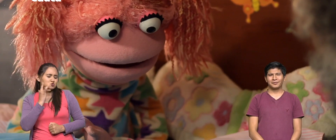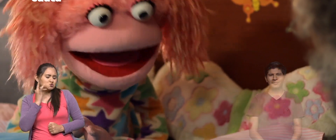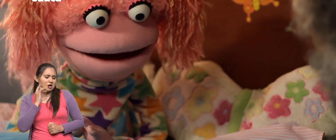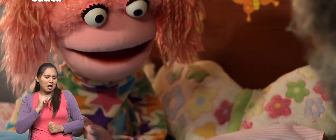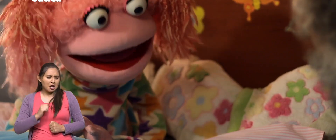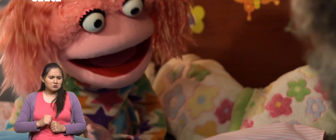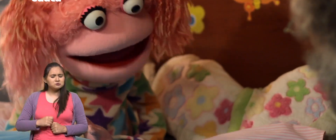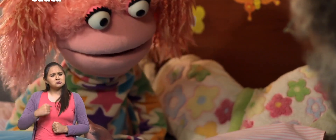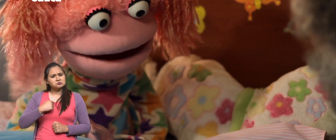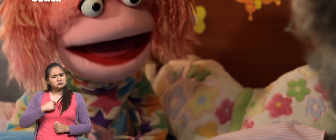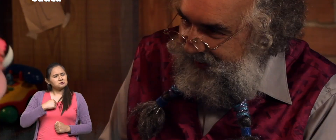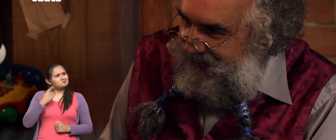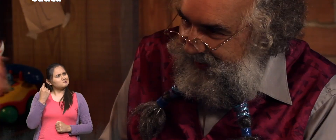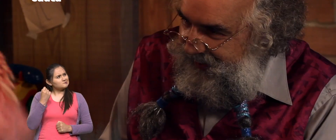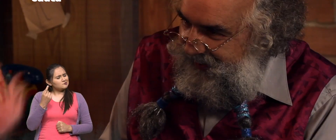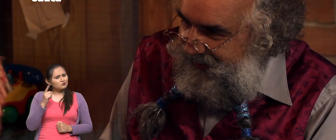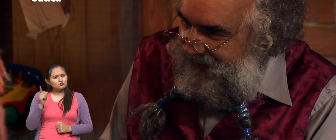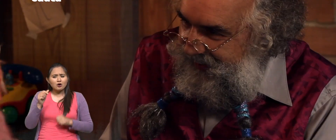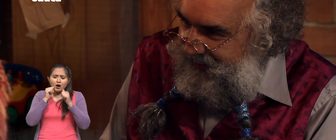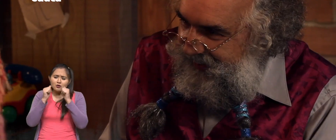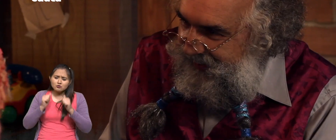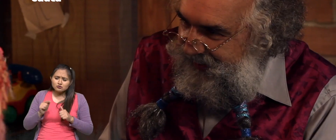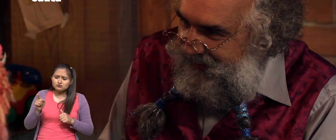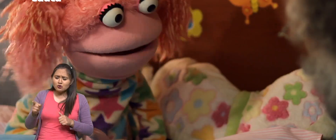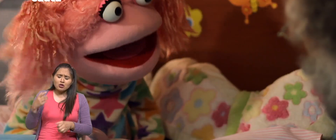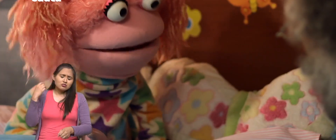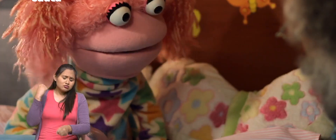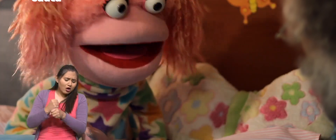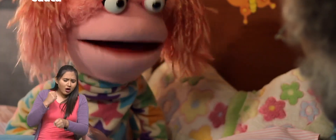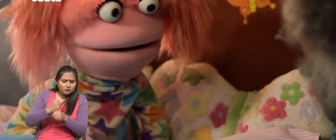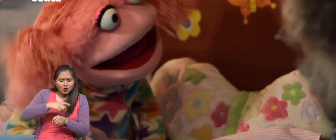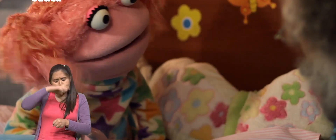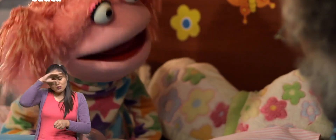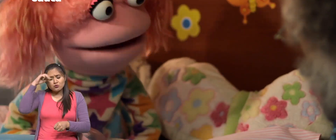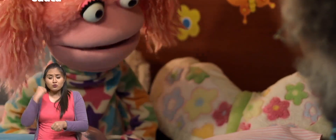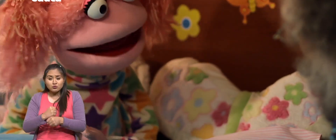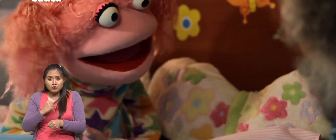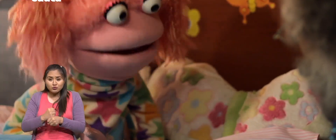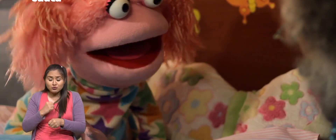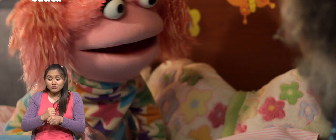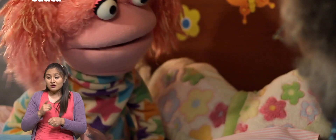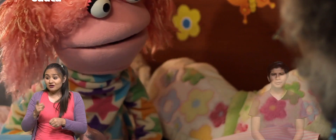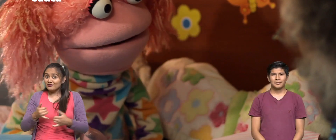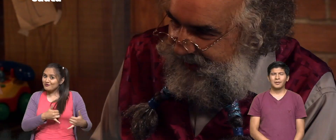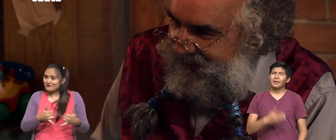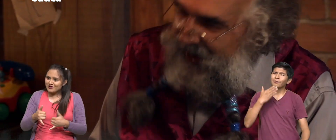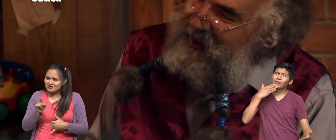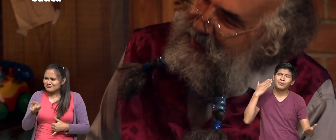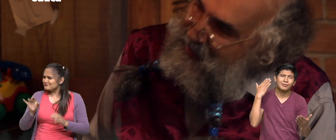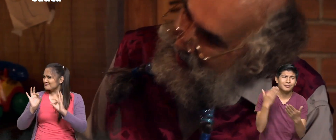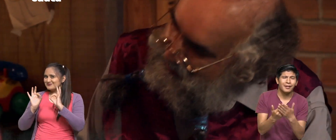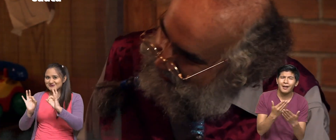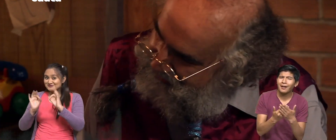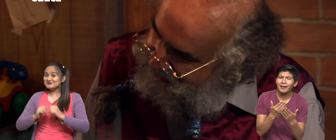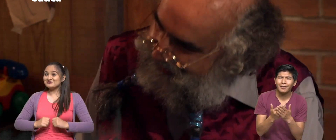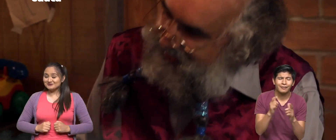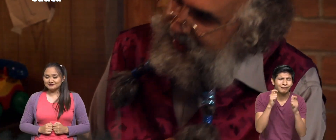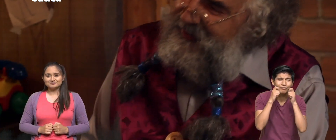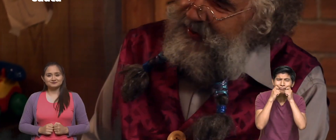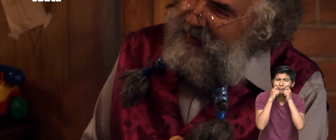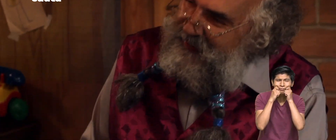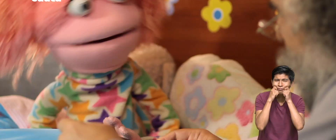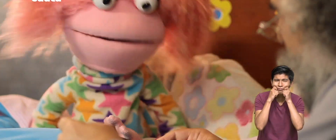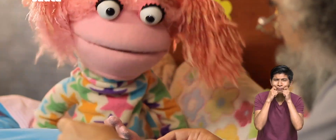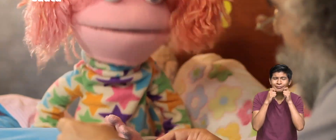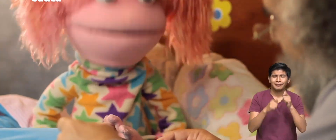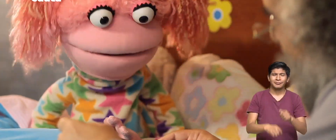raro. Entendí que trabajas mucho y que eres muy bueno haciendo juguetes. Muchas gracias,